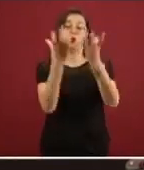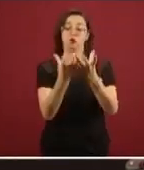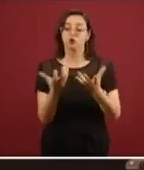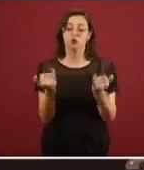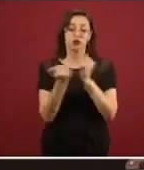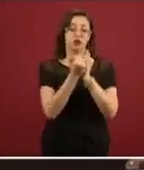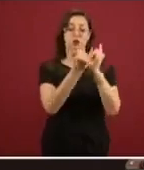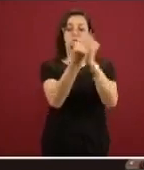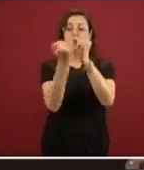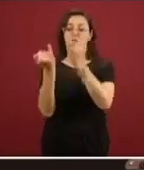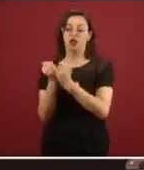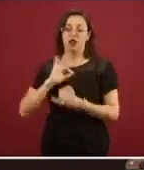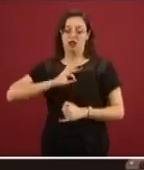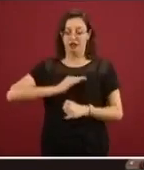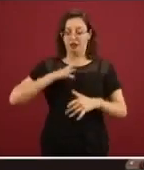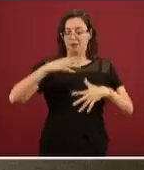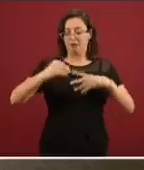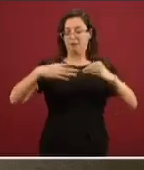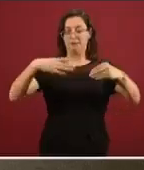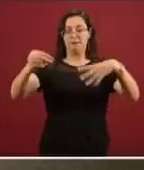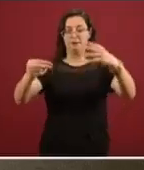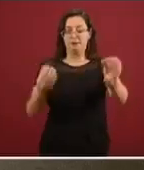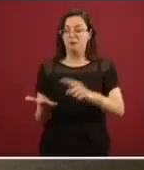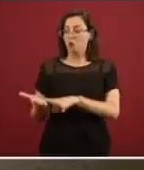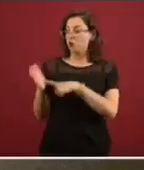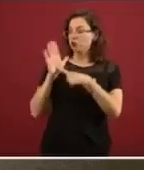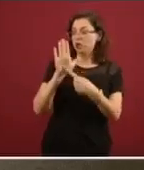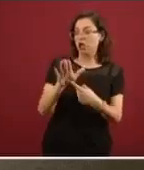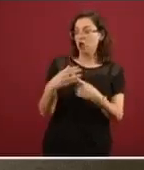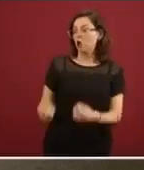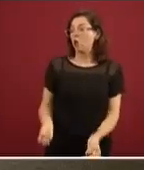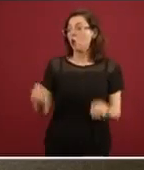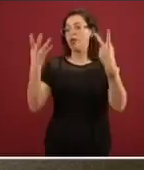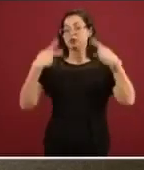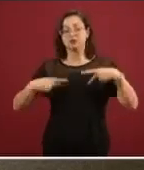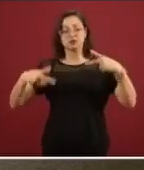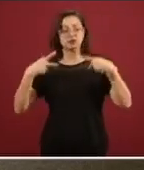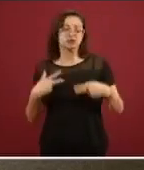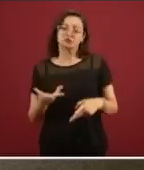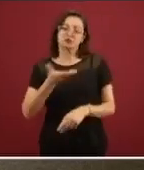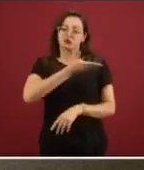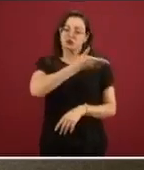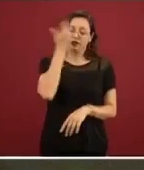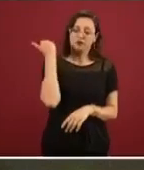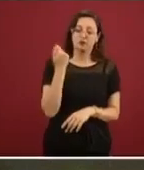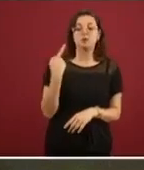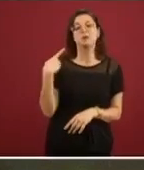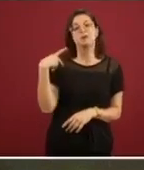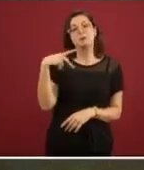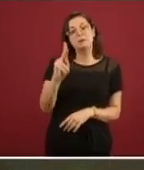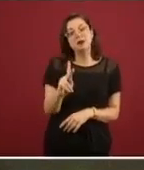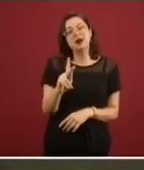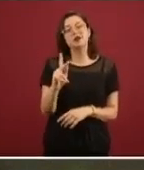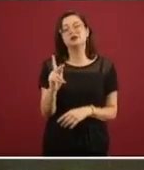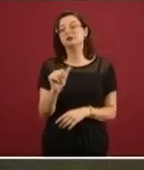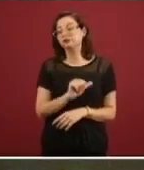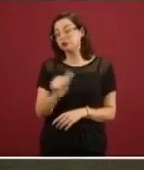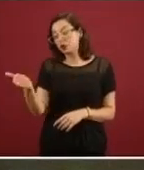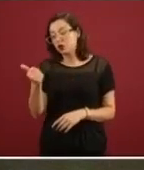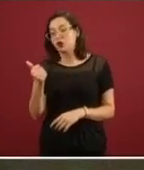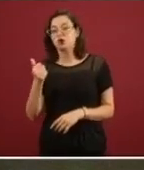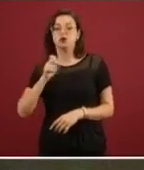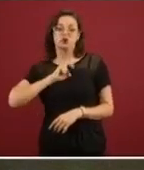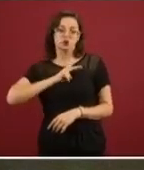las epidemias en todo el mundo no ha revelado una cifra al respecto, pero por experiencia con otros virus respiratorios,